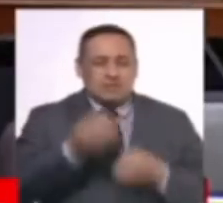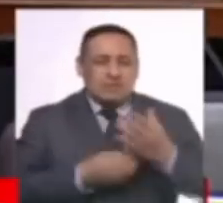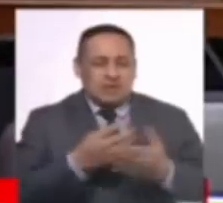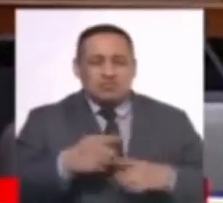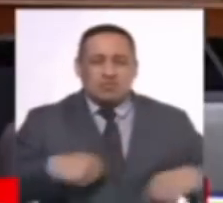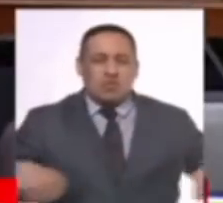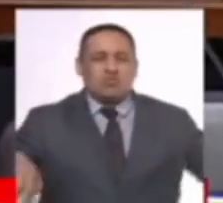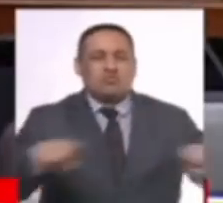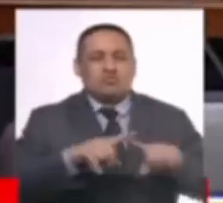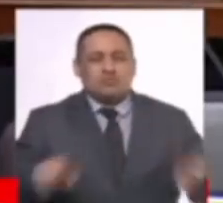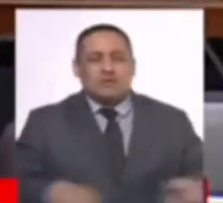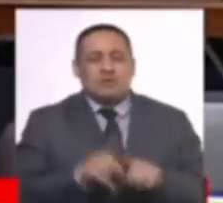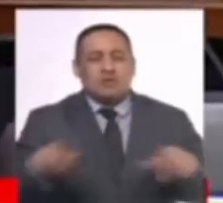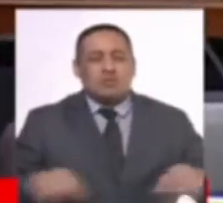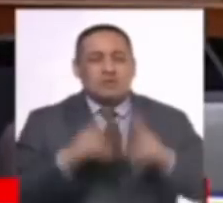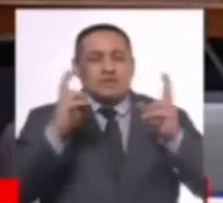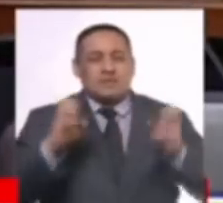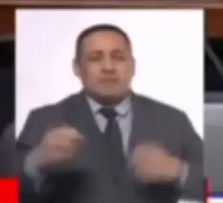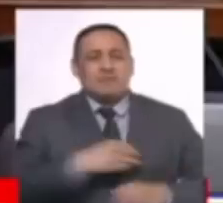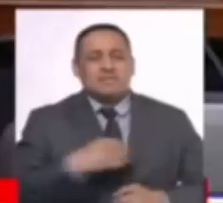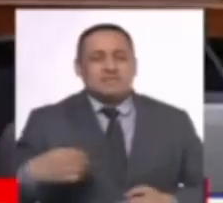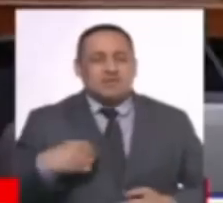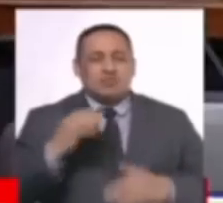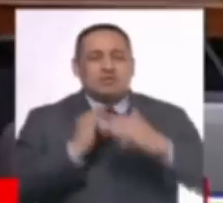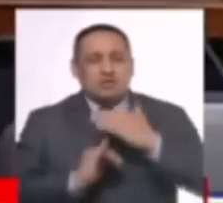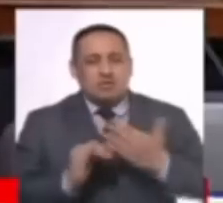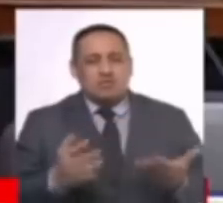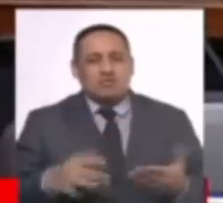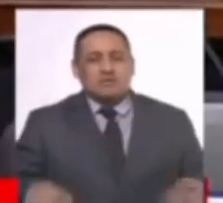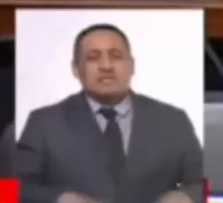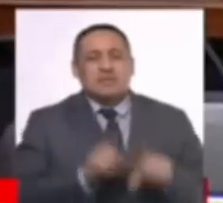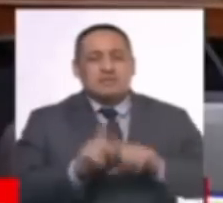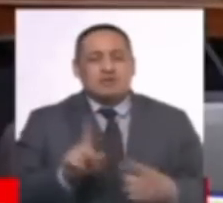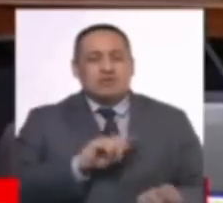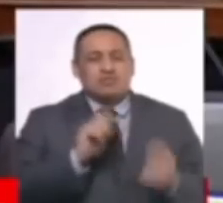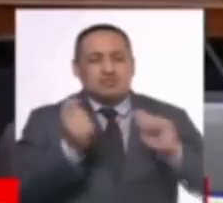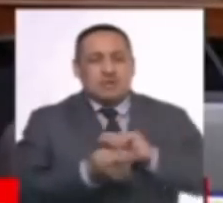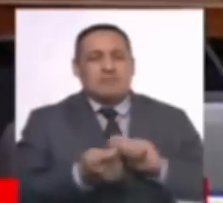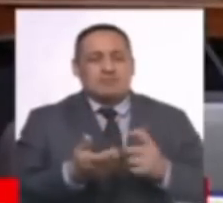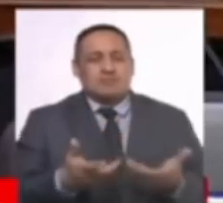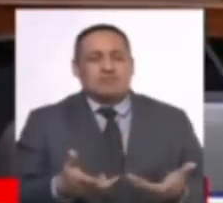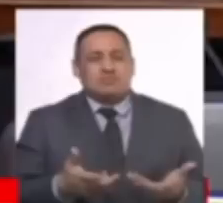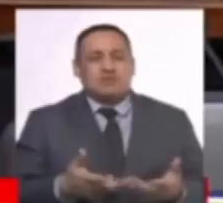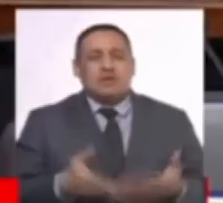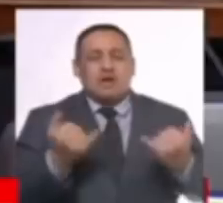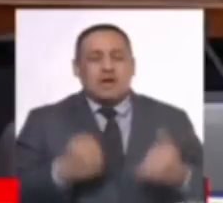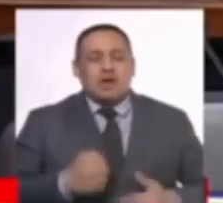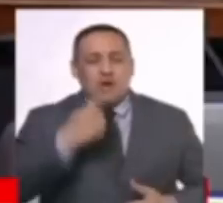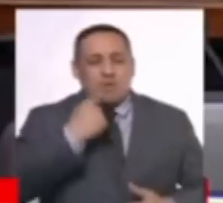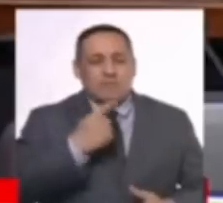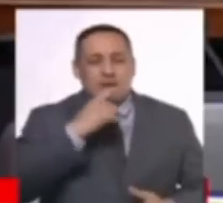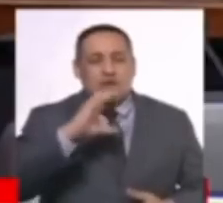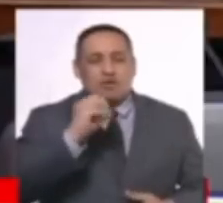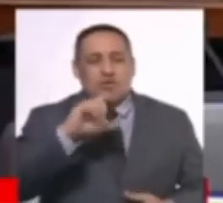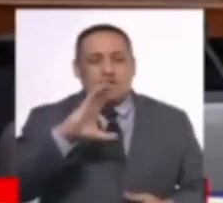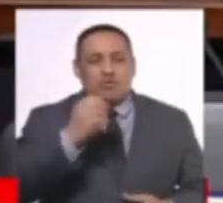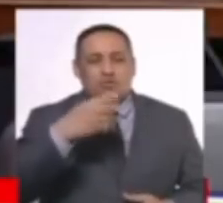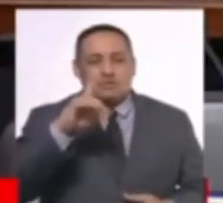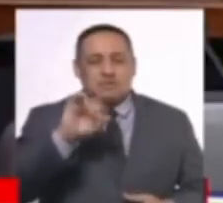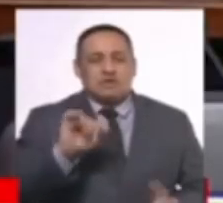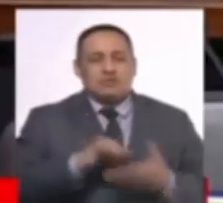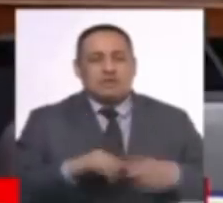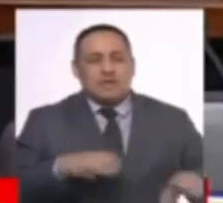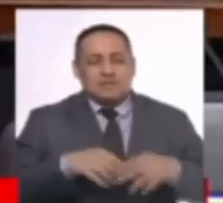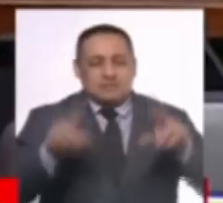todos, como el tema del Ministerio del Interior y los cambios al coronel Colchado que estaba haciendo las